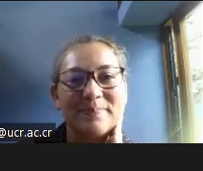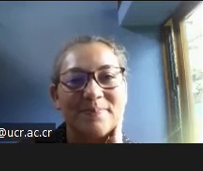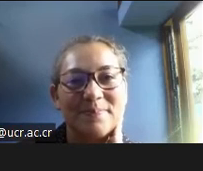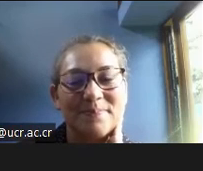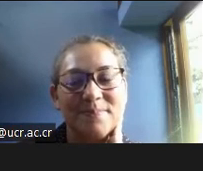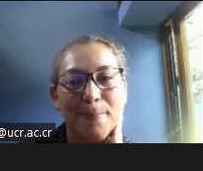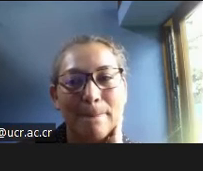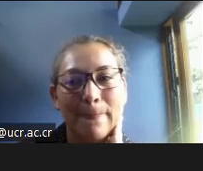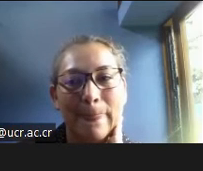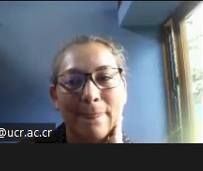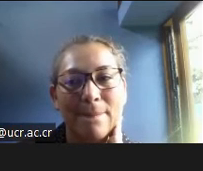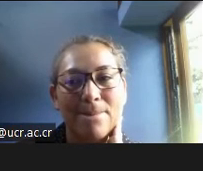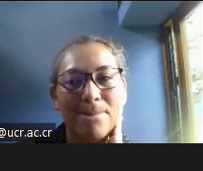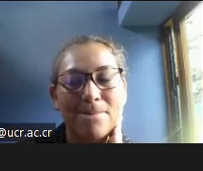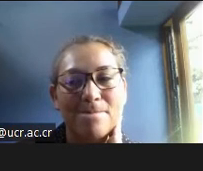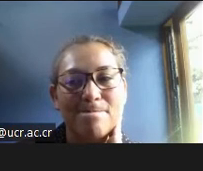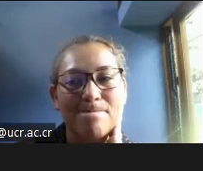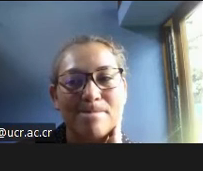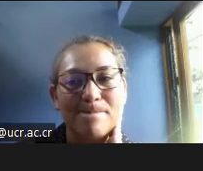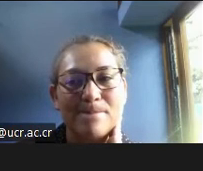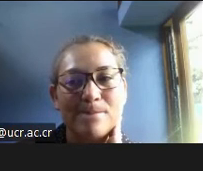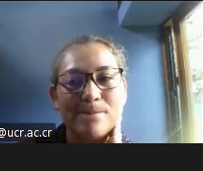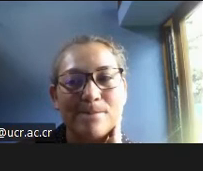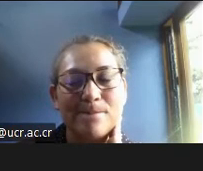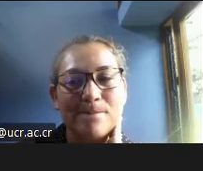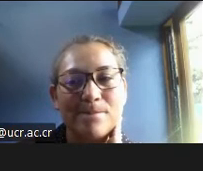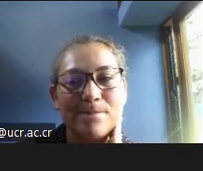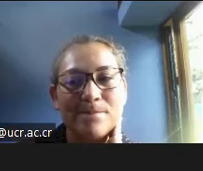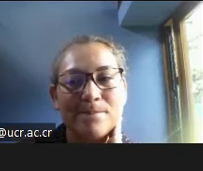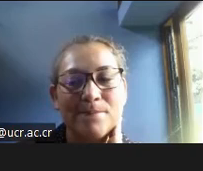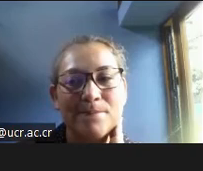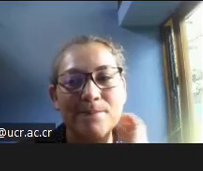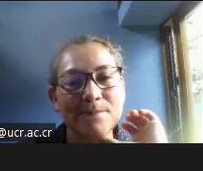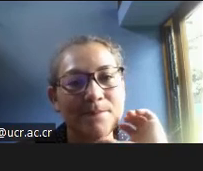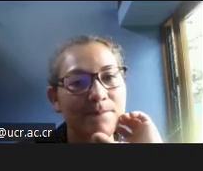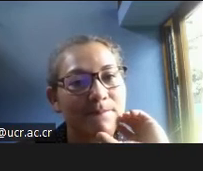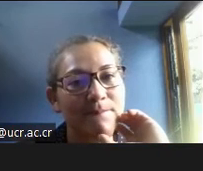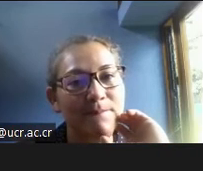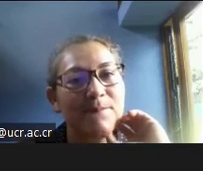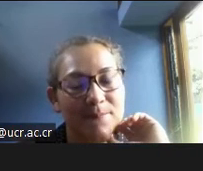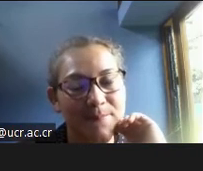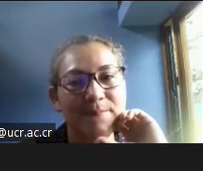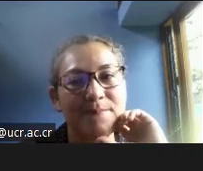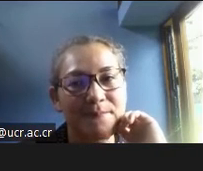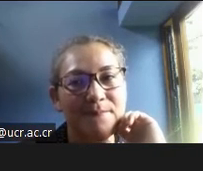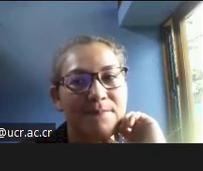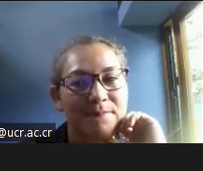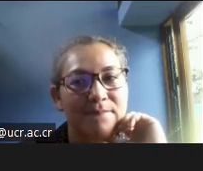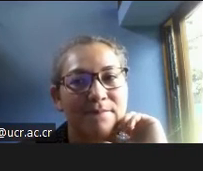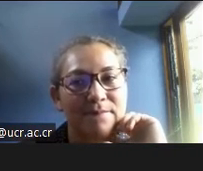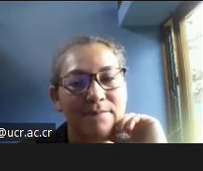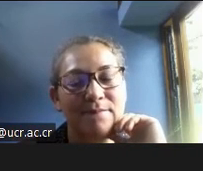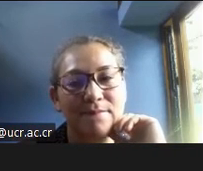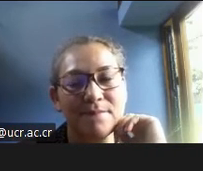yo me imagino, percibo que también para los profesores, porque a veces solo se piensa en los alumnos, pero también para los profesores,